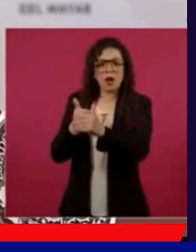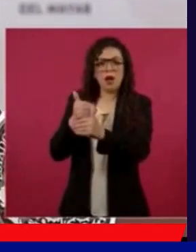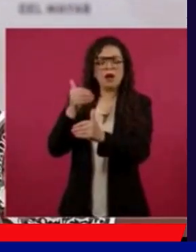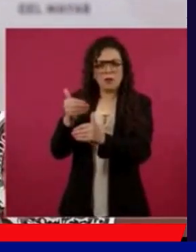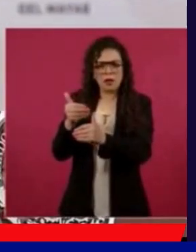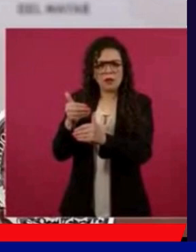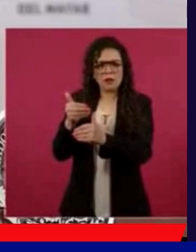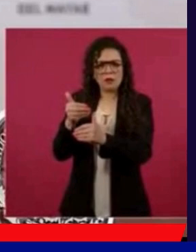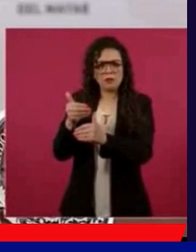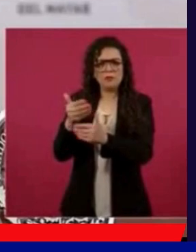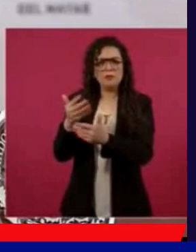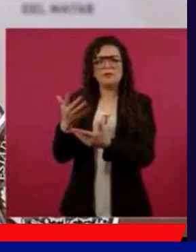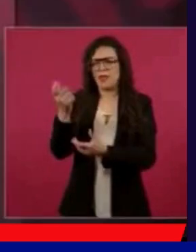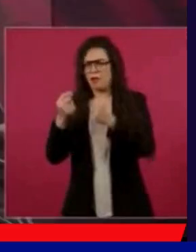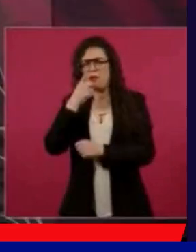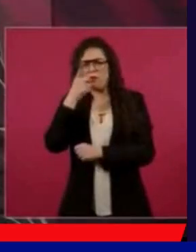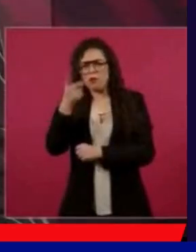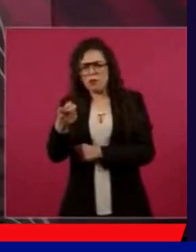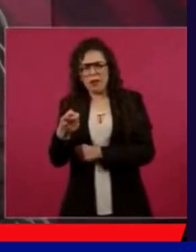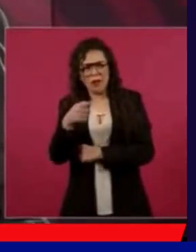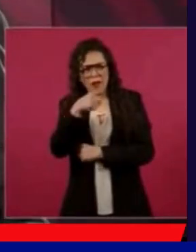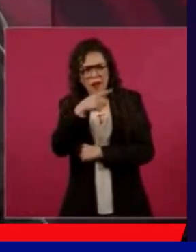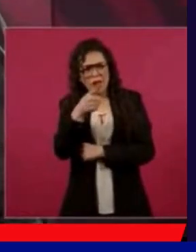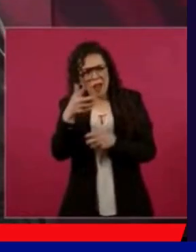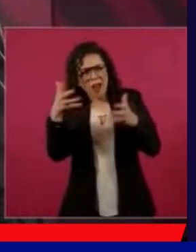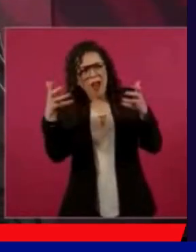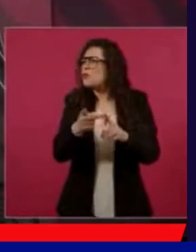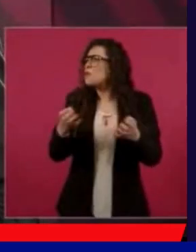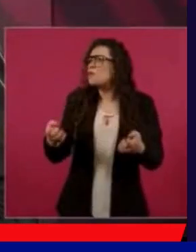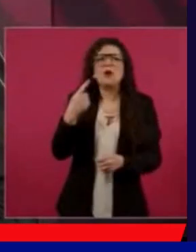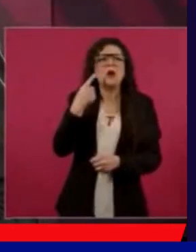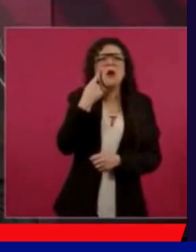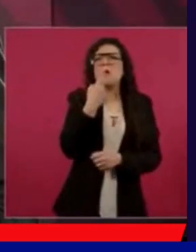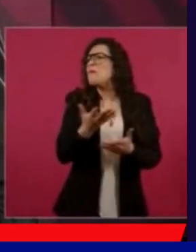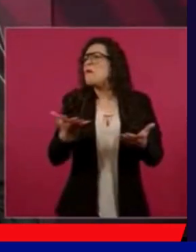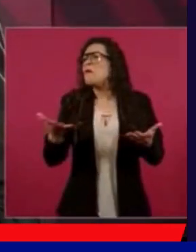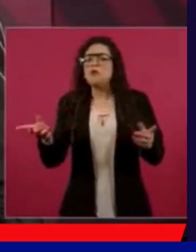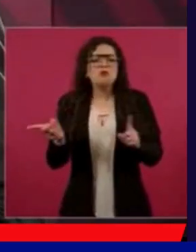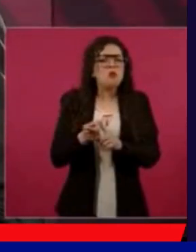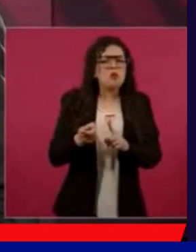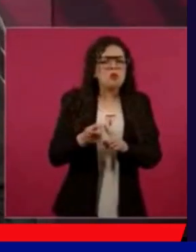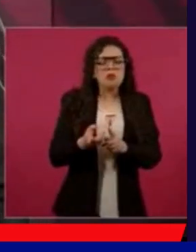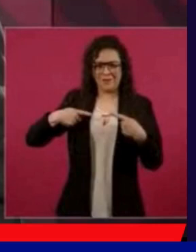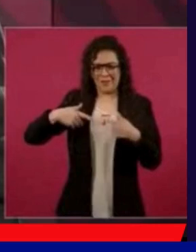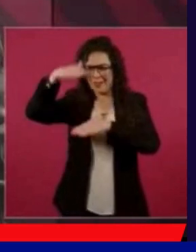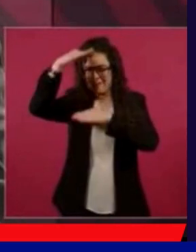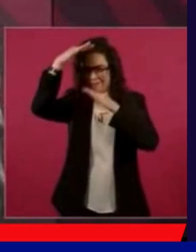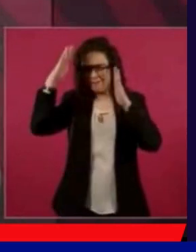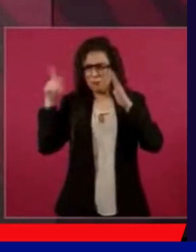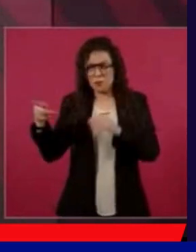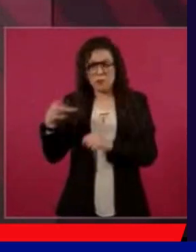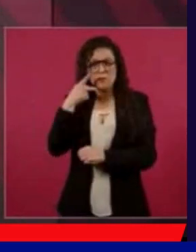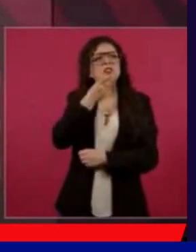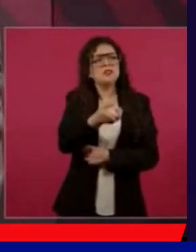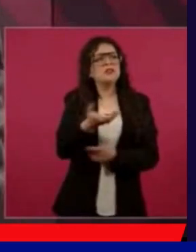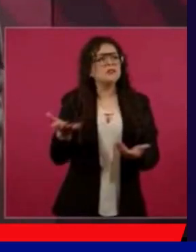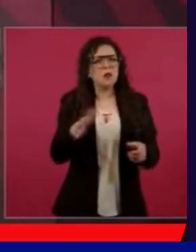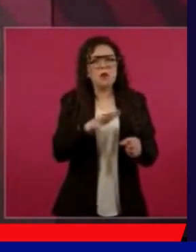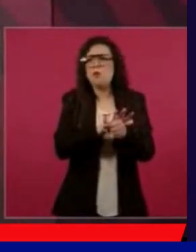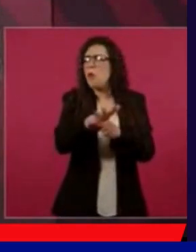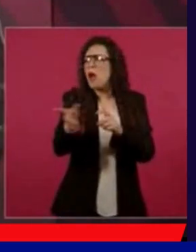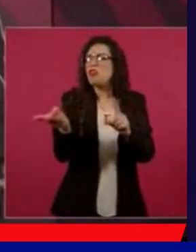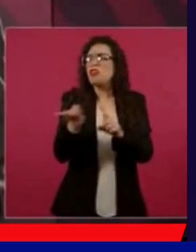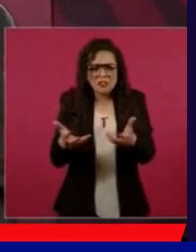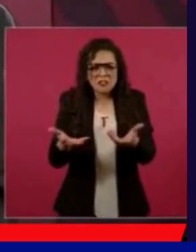de expresión durante su conferencia de prensa en Palacio Nacional el mandatario subrayó aunque se aferre esto